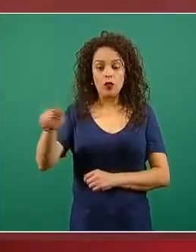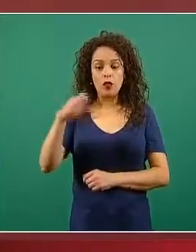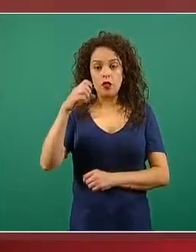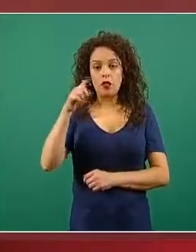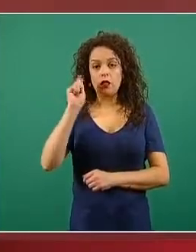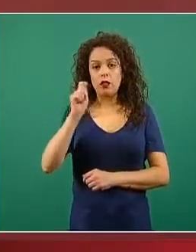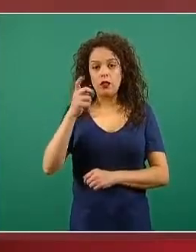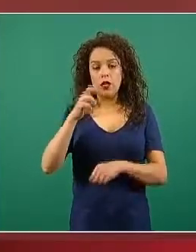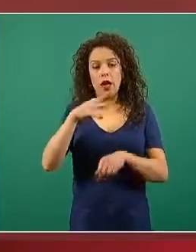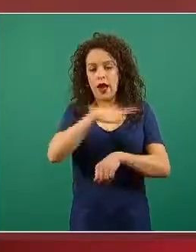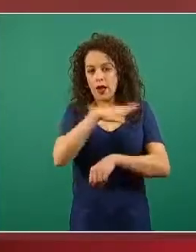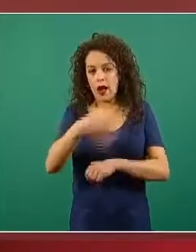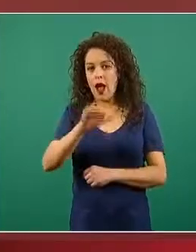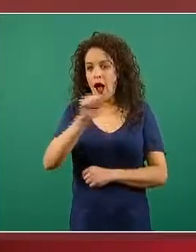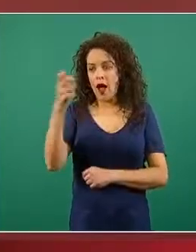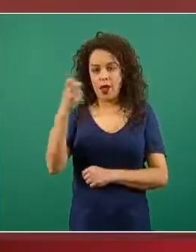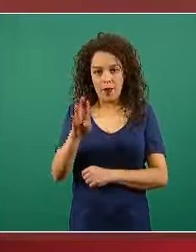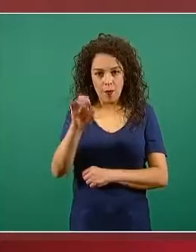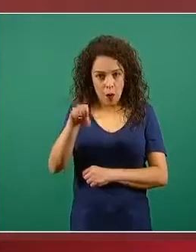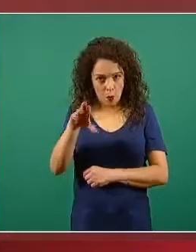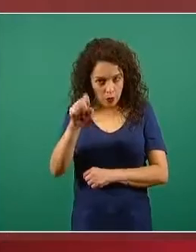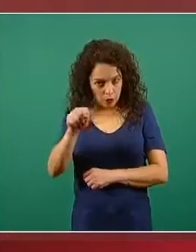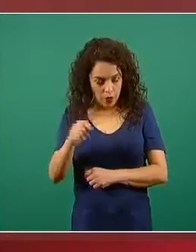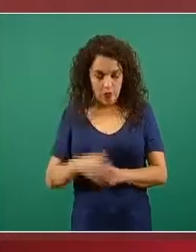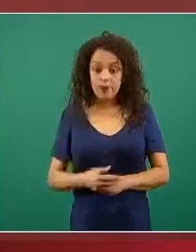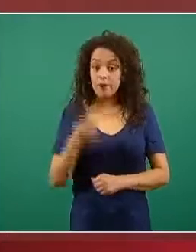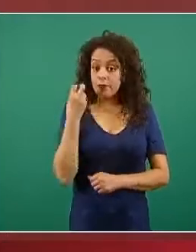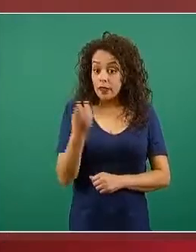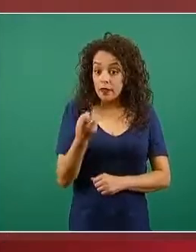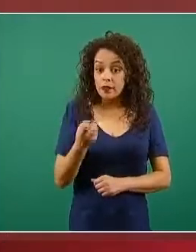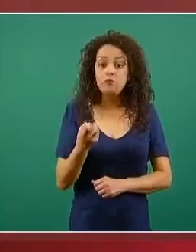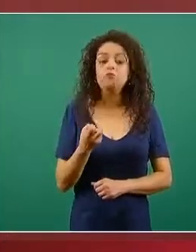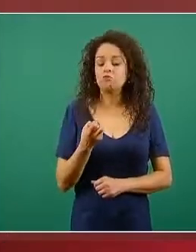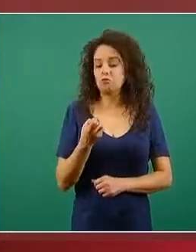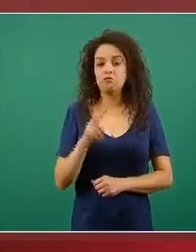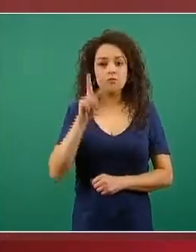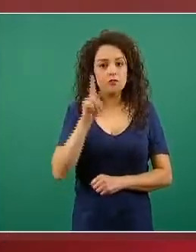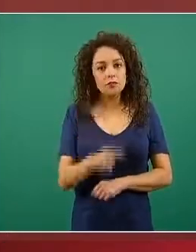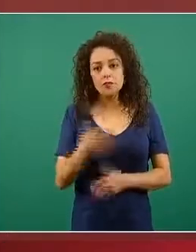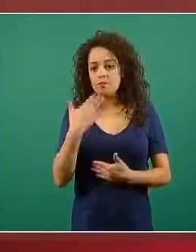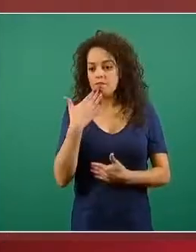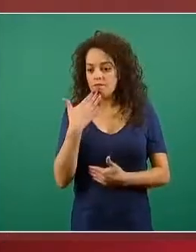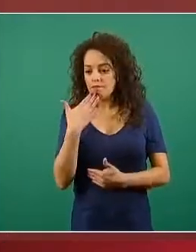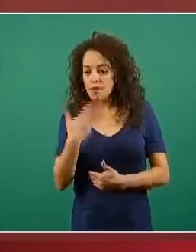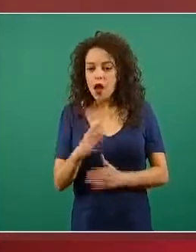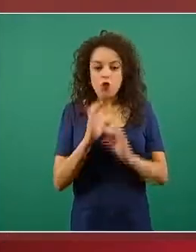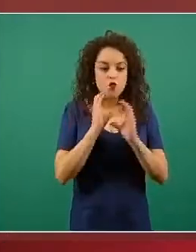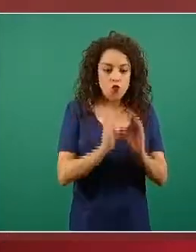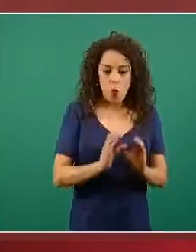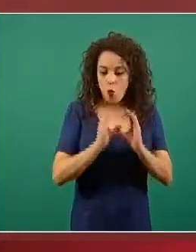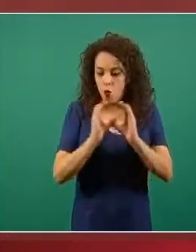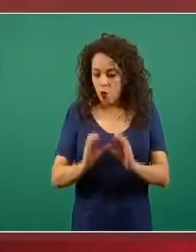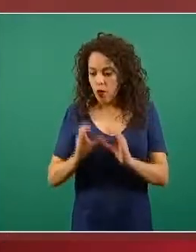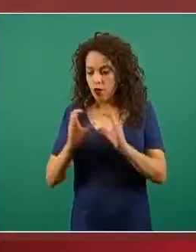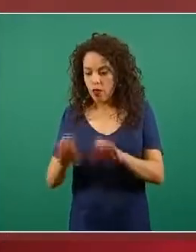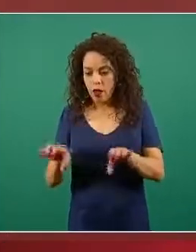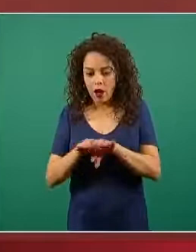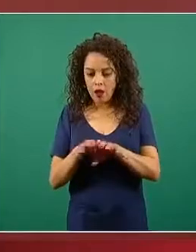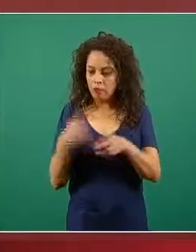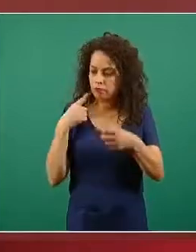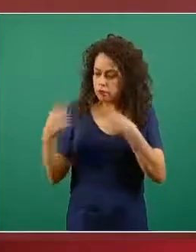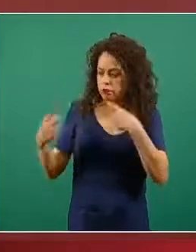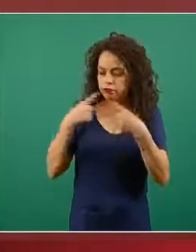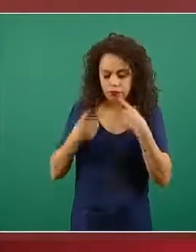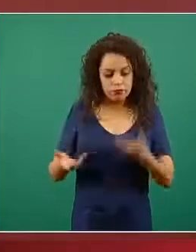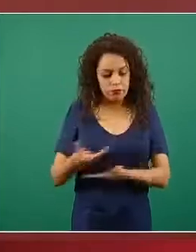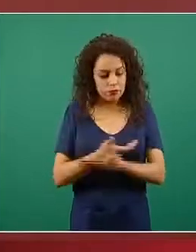de Liomont. Entonces, le damos un seguimiento muy cuidadoso, muy estrecho, vemos gran ánimo en todos quienes participamos en